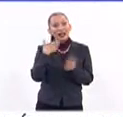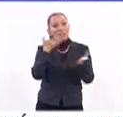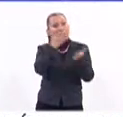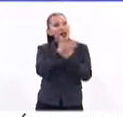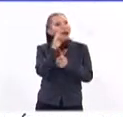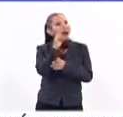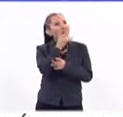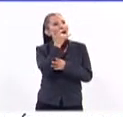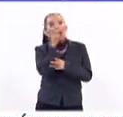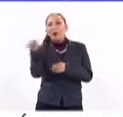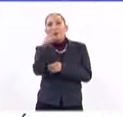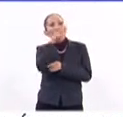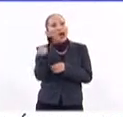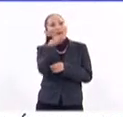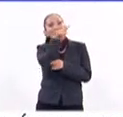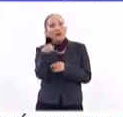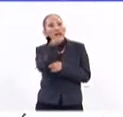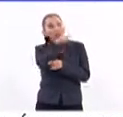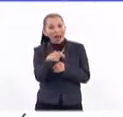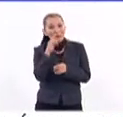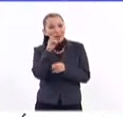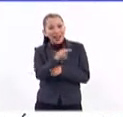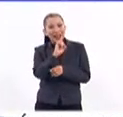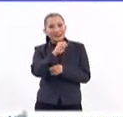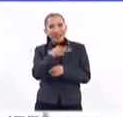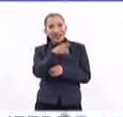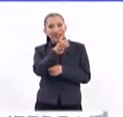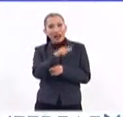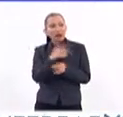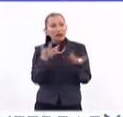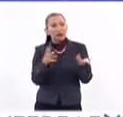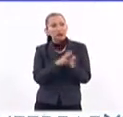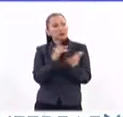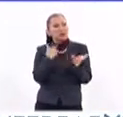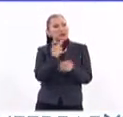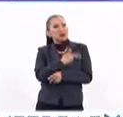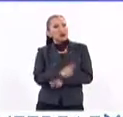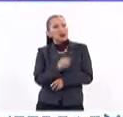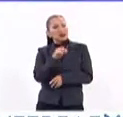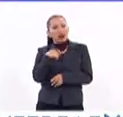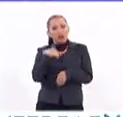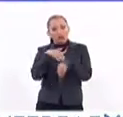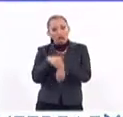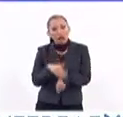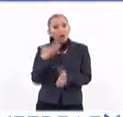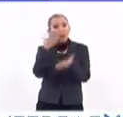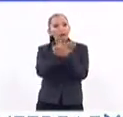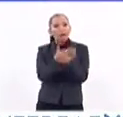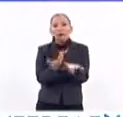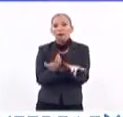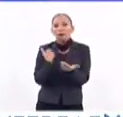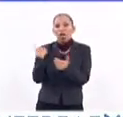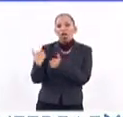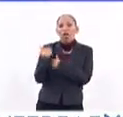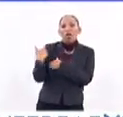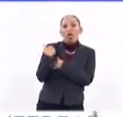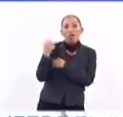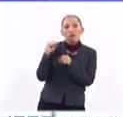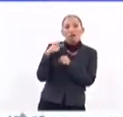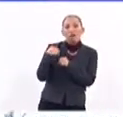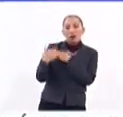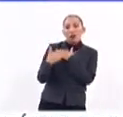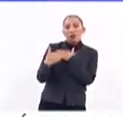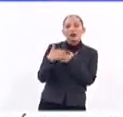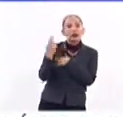yéndola a ver, porque, y ve a ver a Shakira, y ve a ver a Shakira, y ve a ver a Shakira, y dices, ay, a mí ni me gusta Shakira, y estás en el concierto, ¿no? O sea, es justo